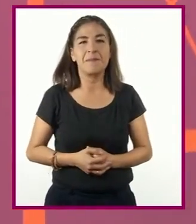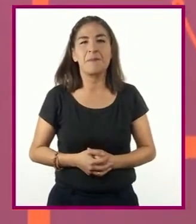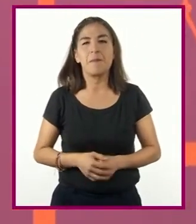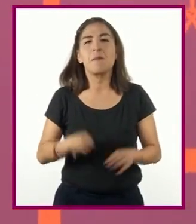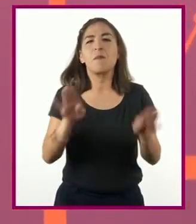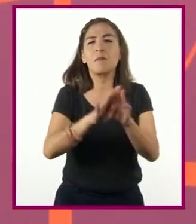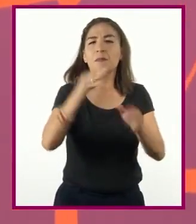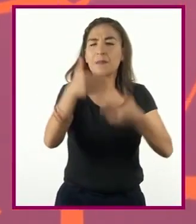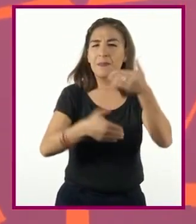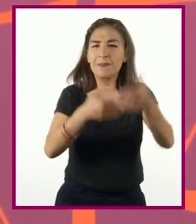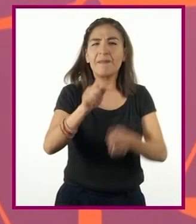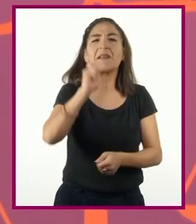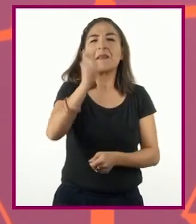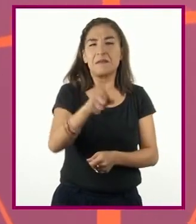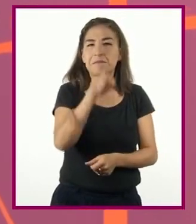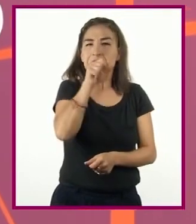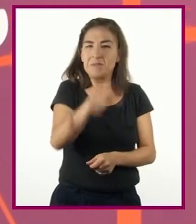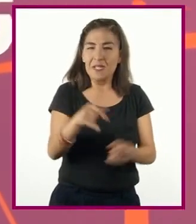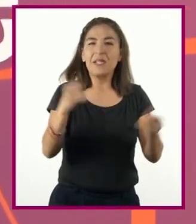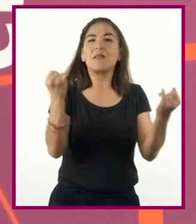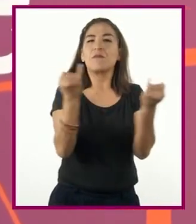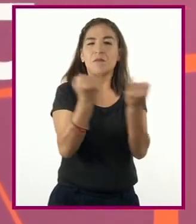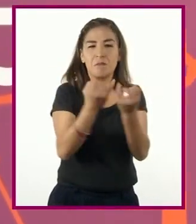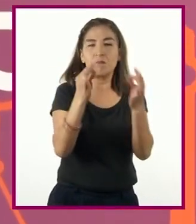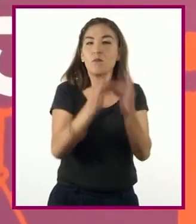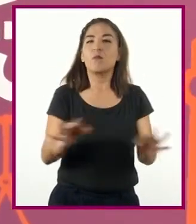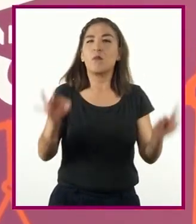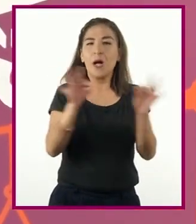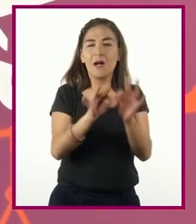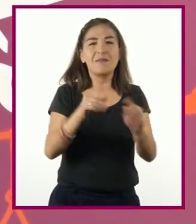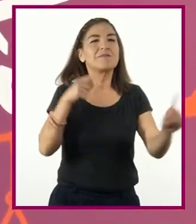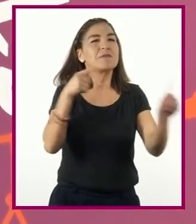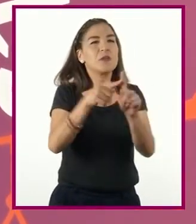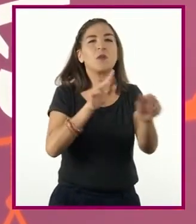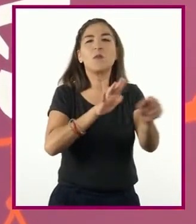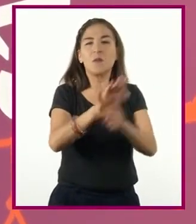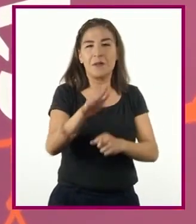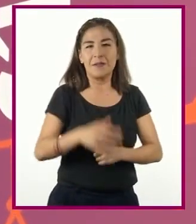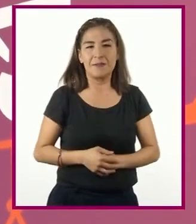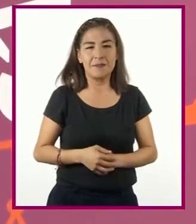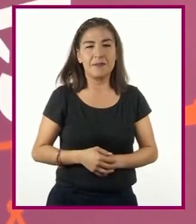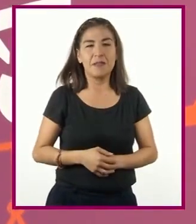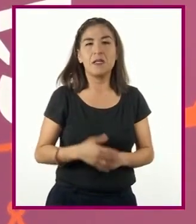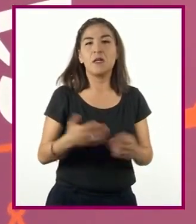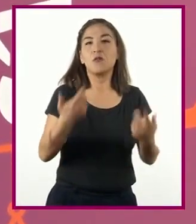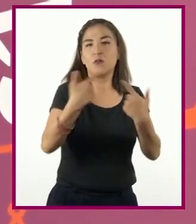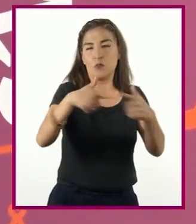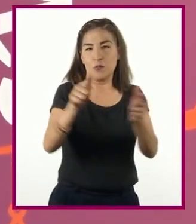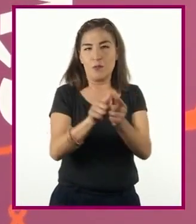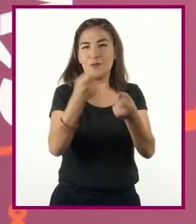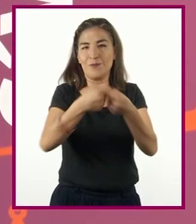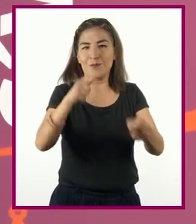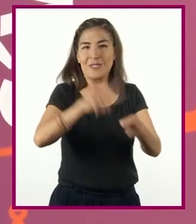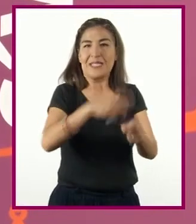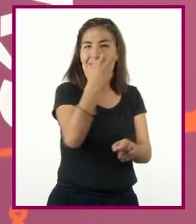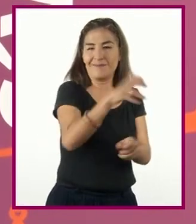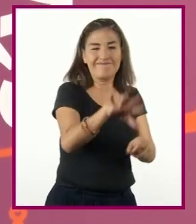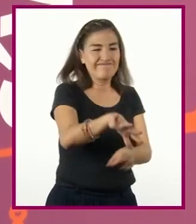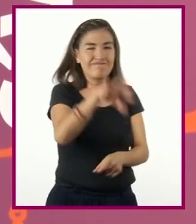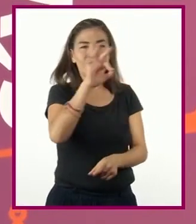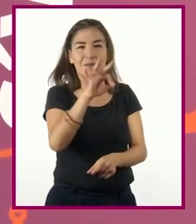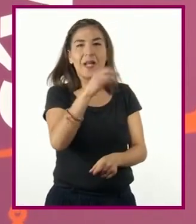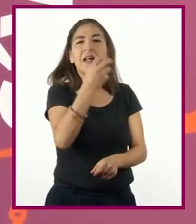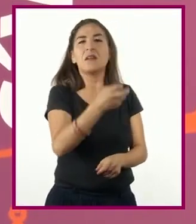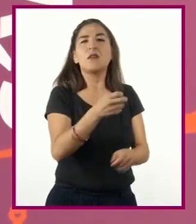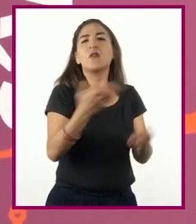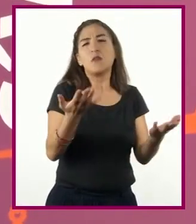los entornos también juegan un papel fundamental. Aquí es donde destacan los grupos sociales. Si en sus